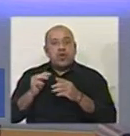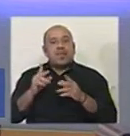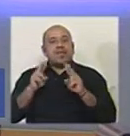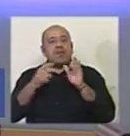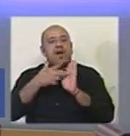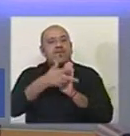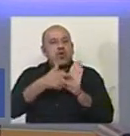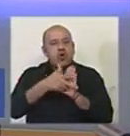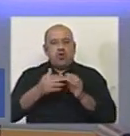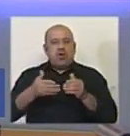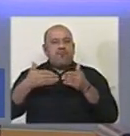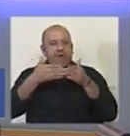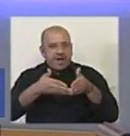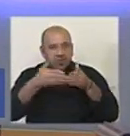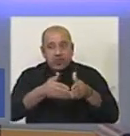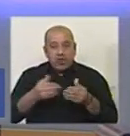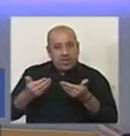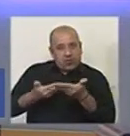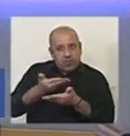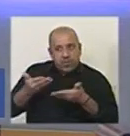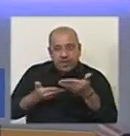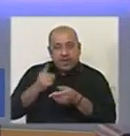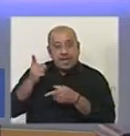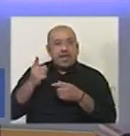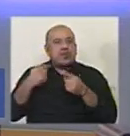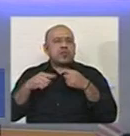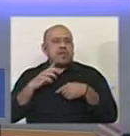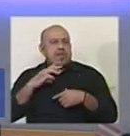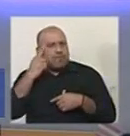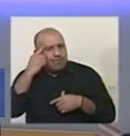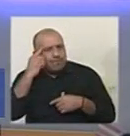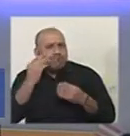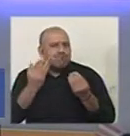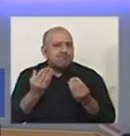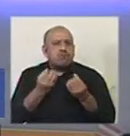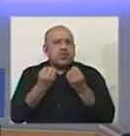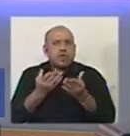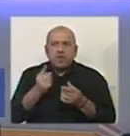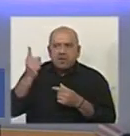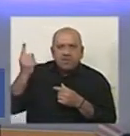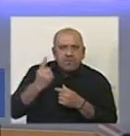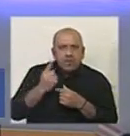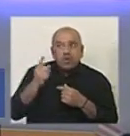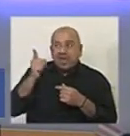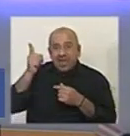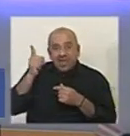naviera Navantia en la bahía de Cádiz, con lo cual hay que preguntarse por qué este príncipe que ordenó el